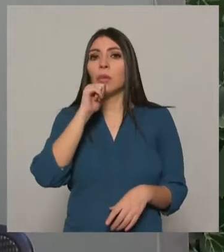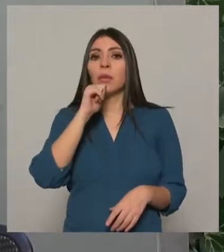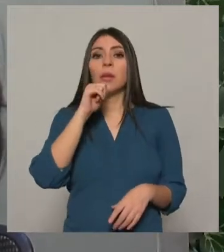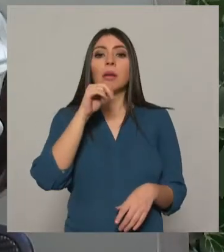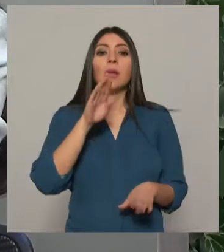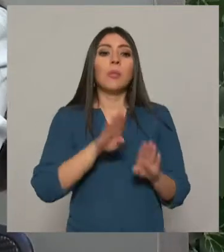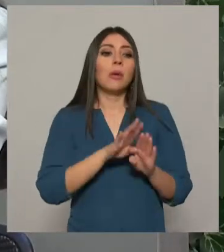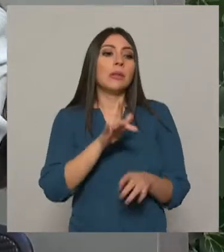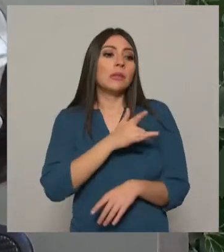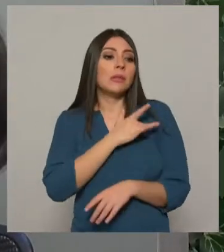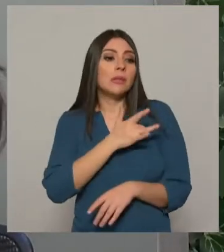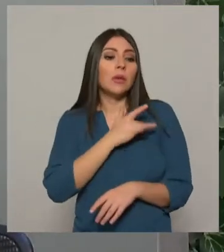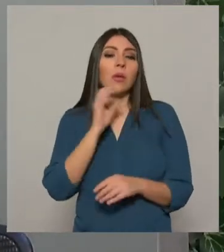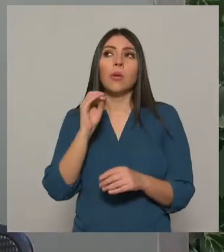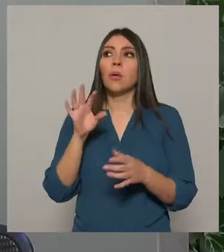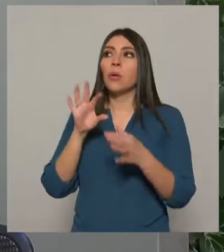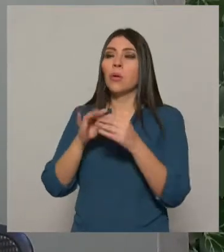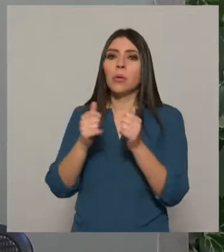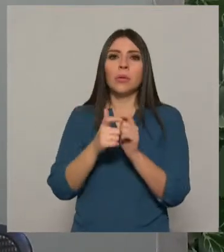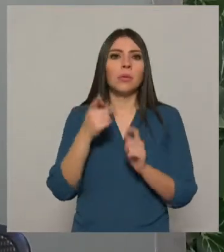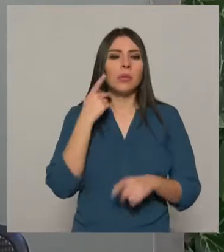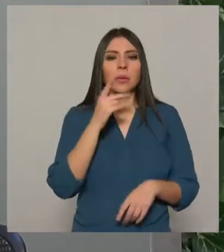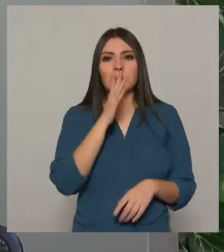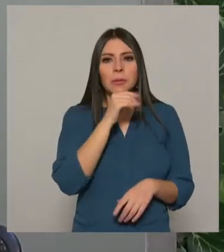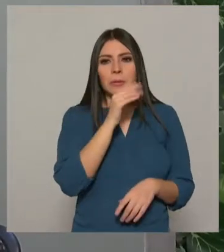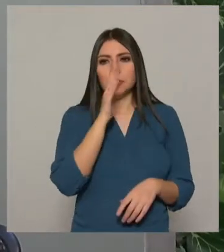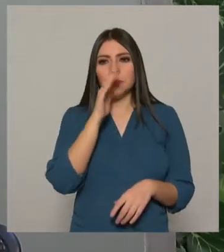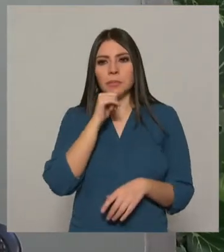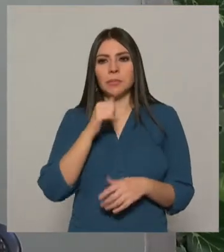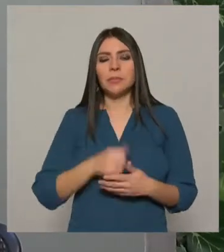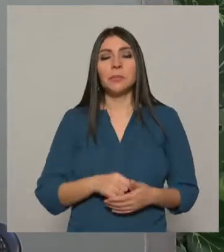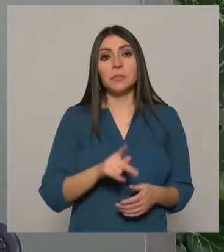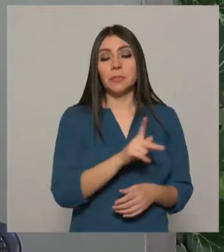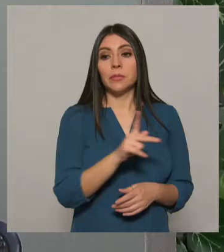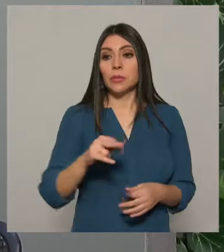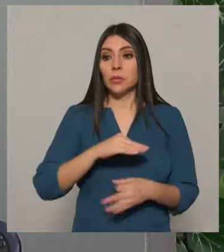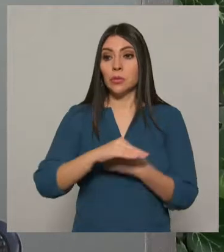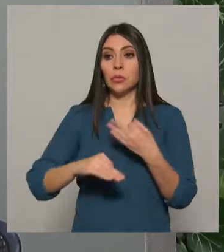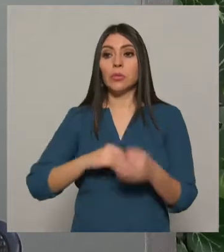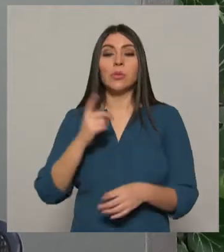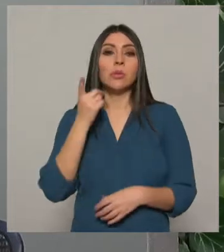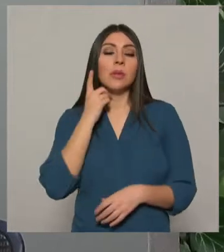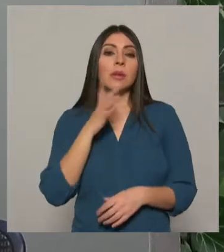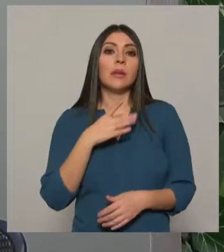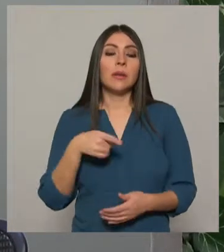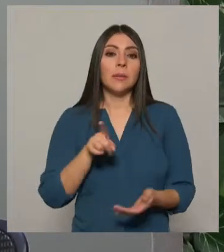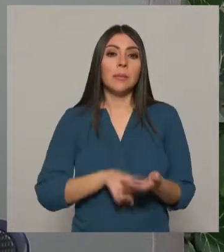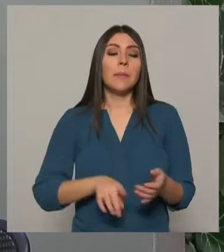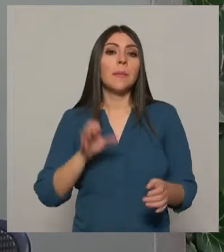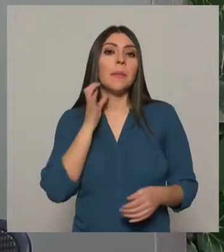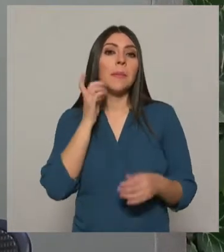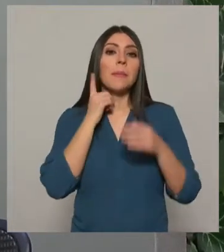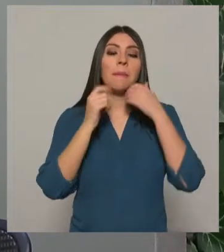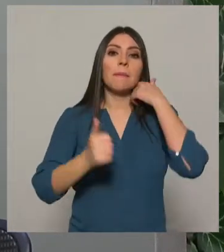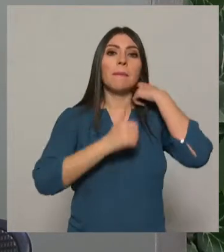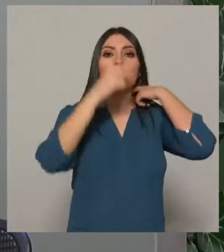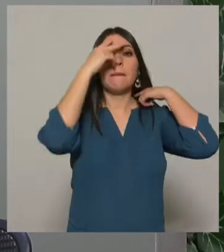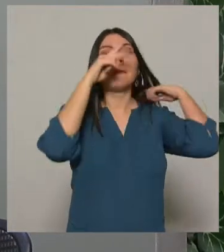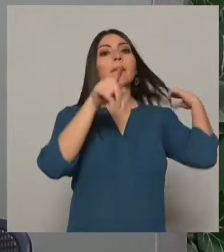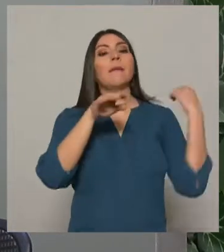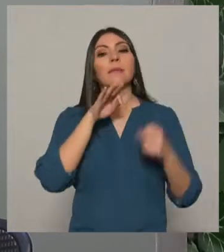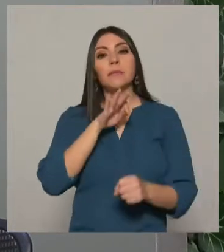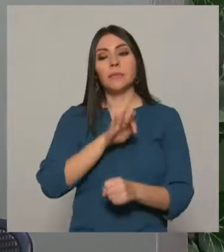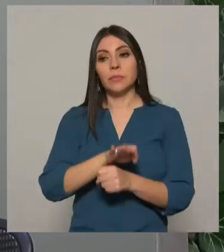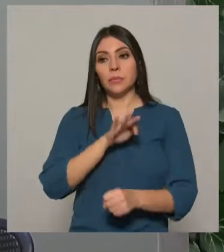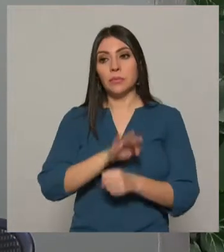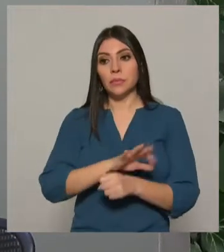de percepción o en posiciones partidistas. Cada uno de los diputados que está en el Congreso defiende a la totalidad y representa a la